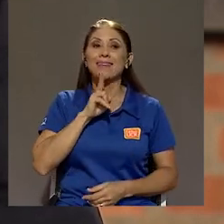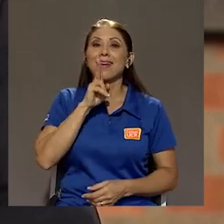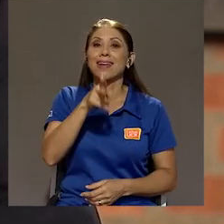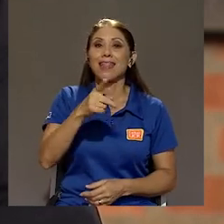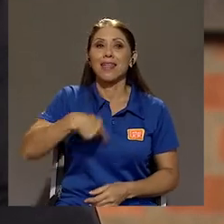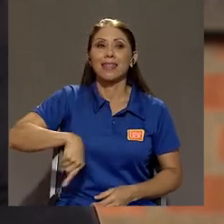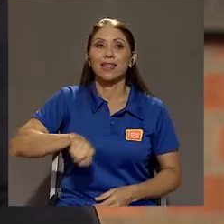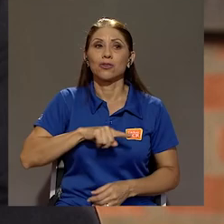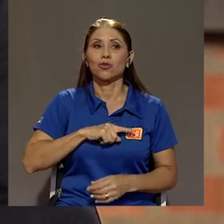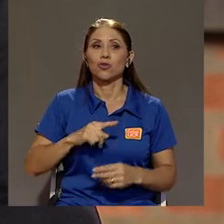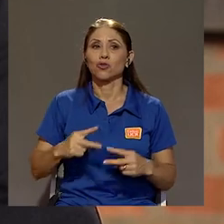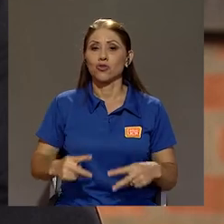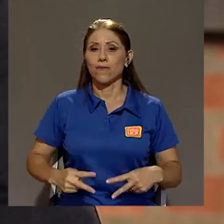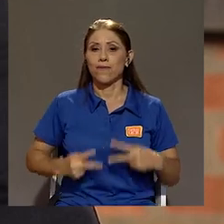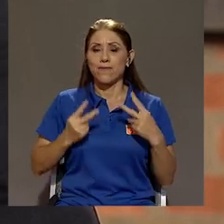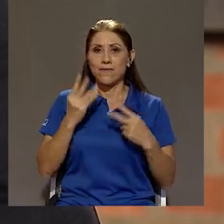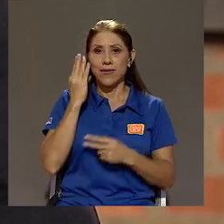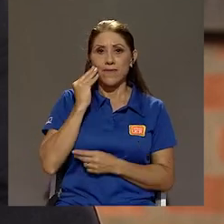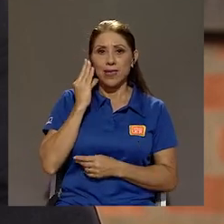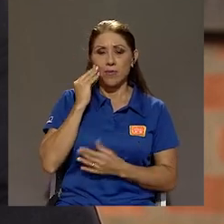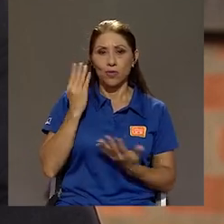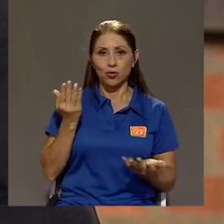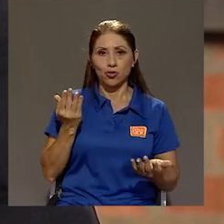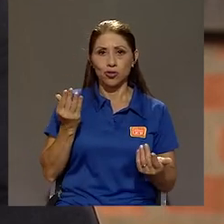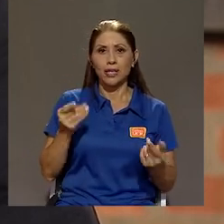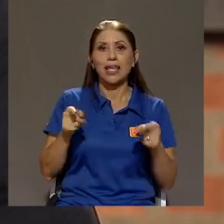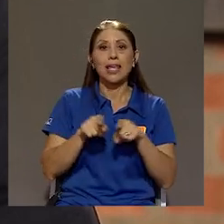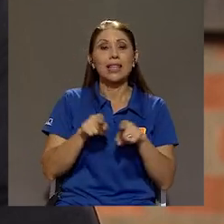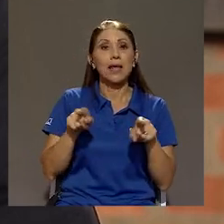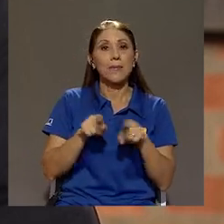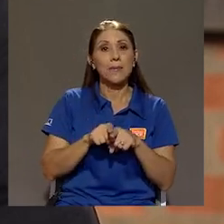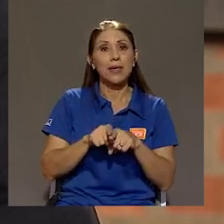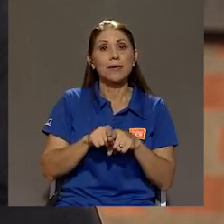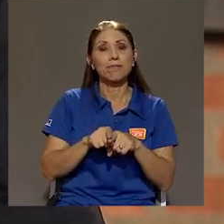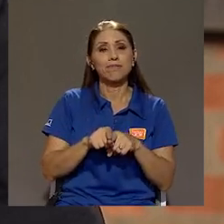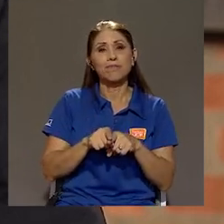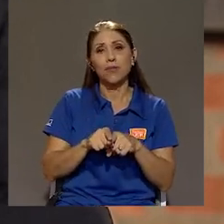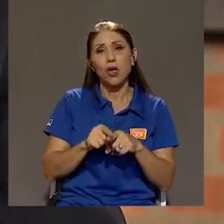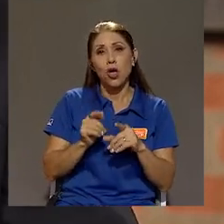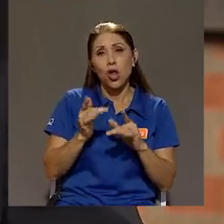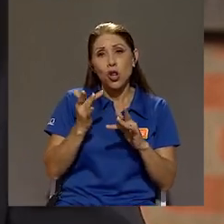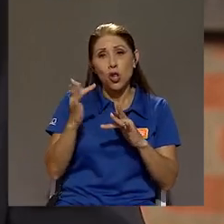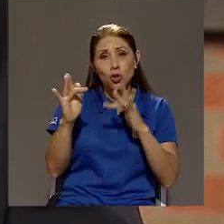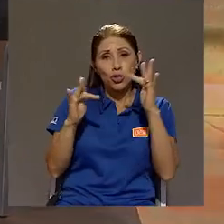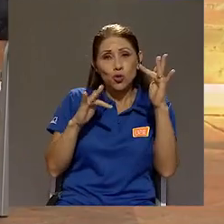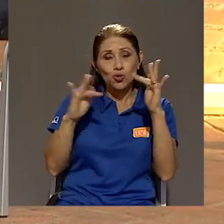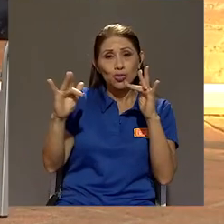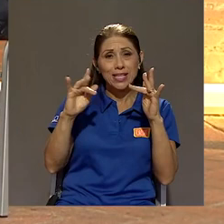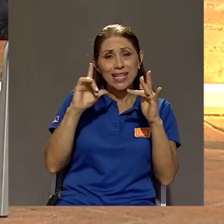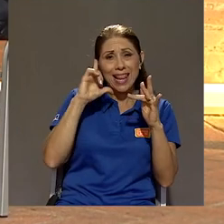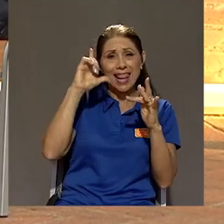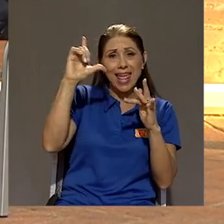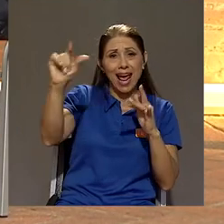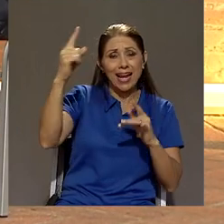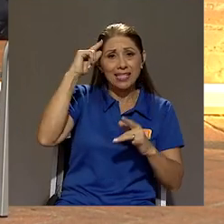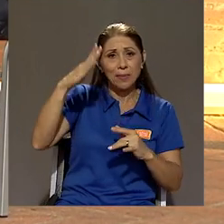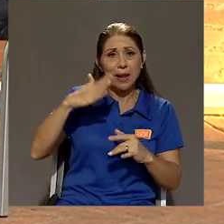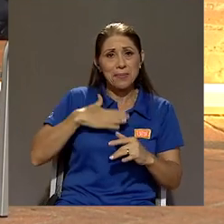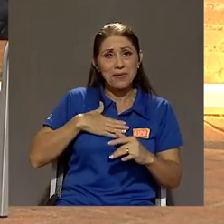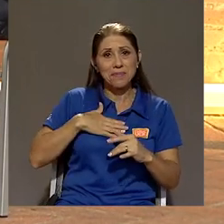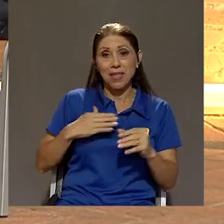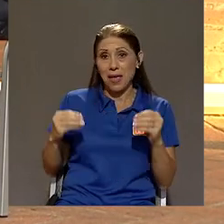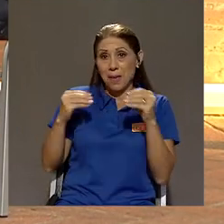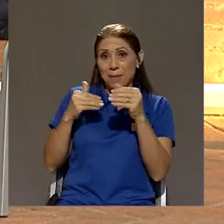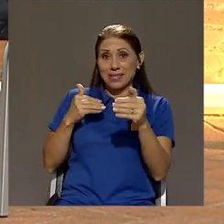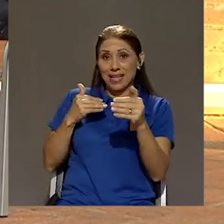la realidad que vivimos y las luces lejanas para mí y más cercanas para ustedes, y no